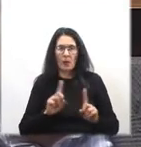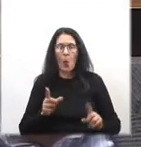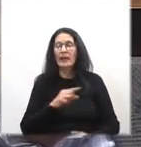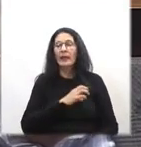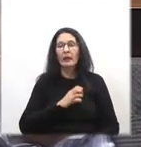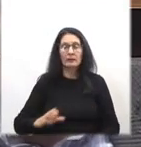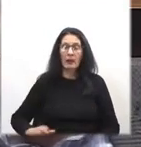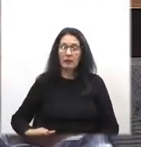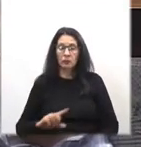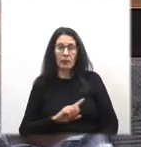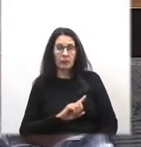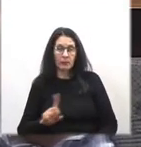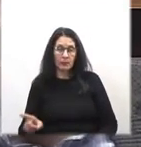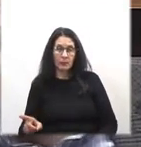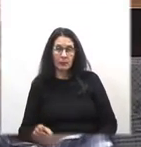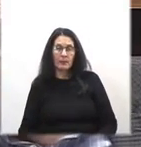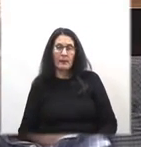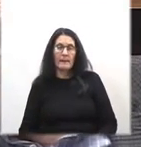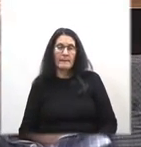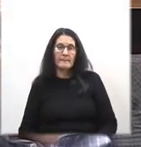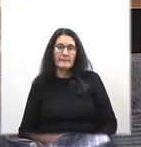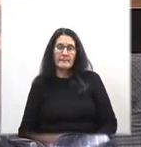Estado,